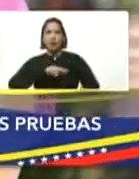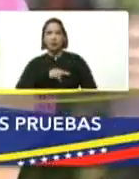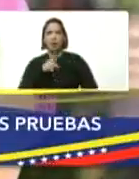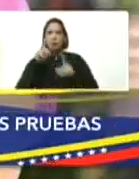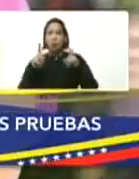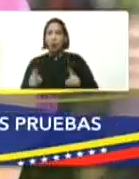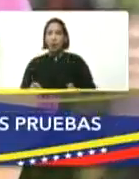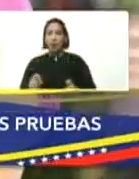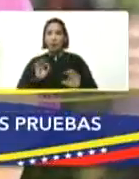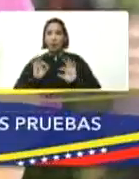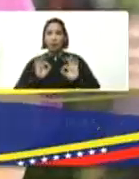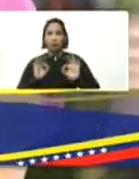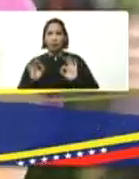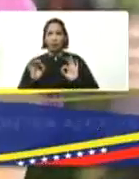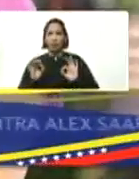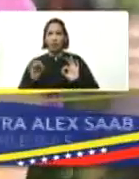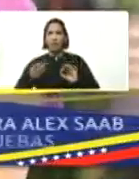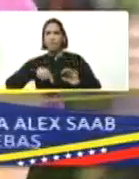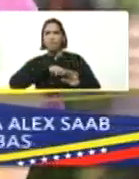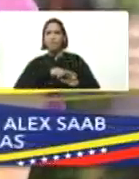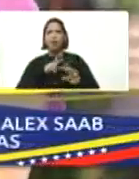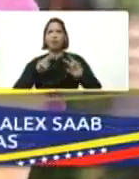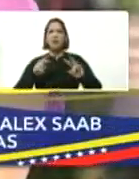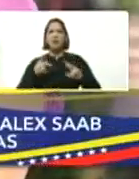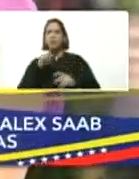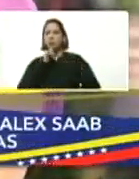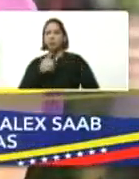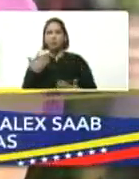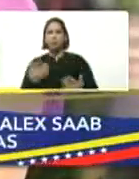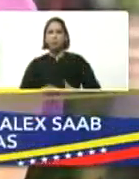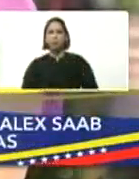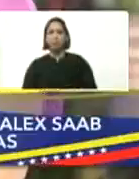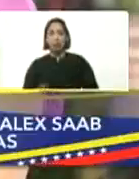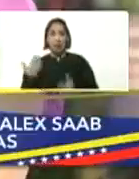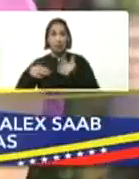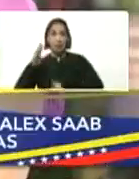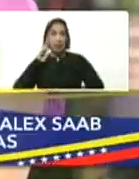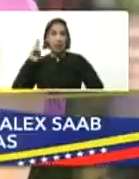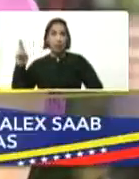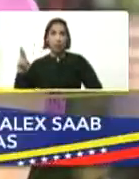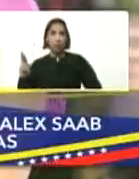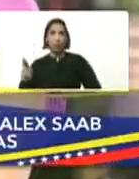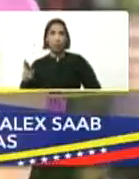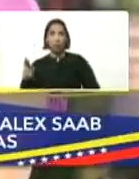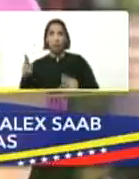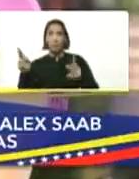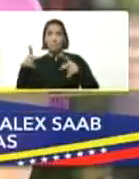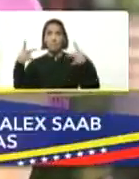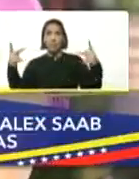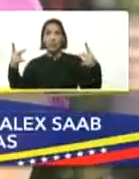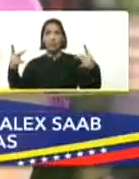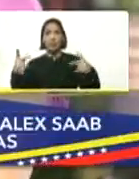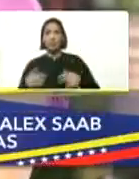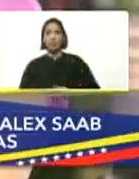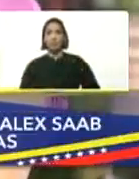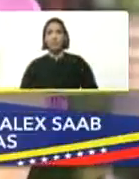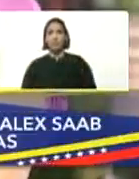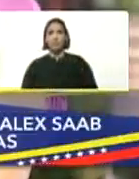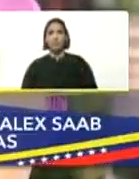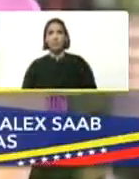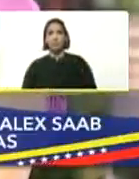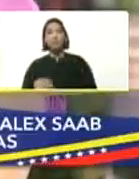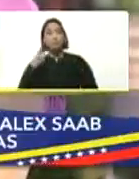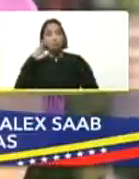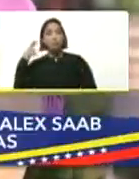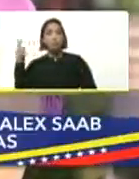fabricadas y fake news. Eso sí, en aquella época era en la radio, en la prensa, en la radio